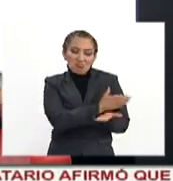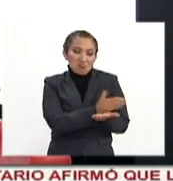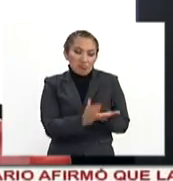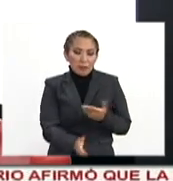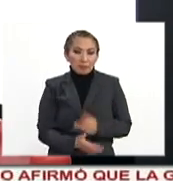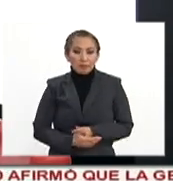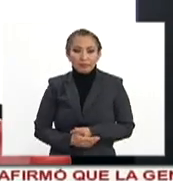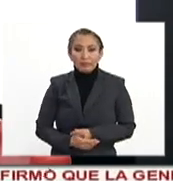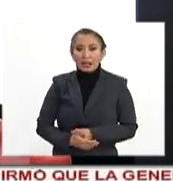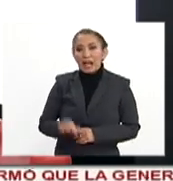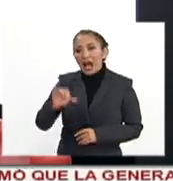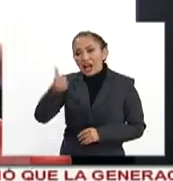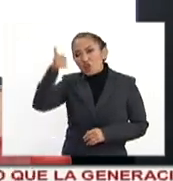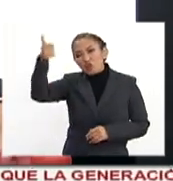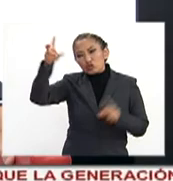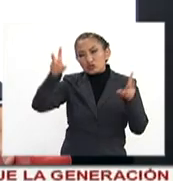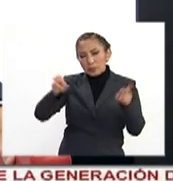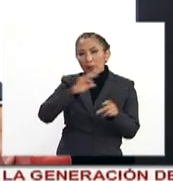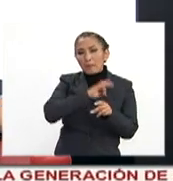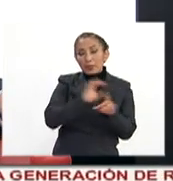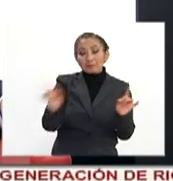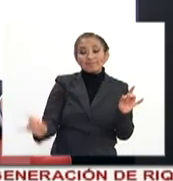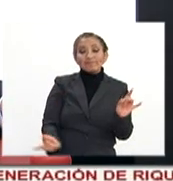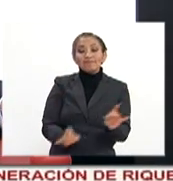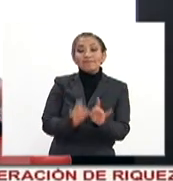¿No? Habría otros temas que podrían